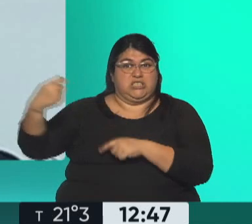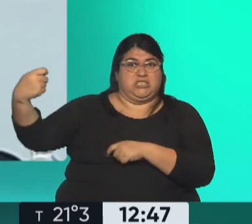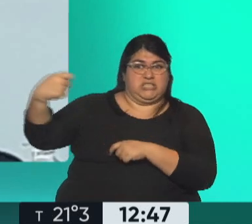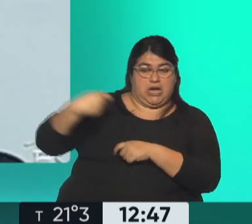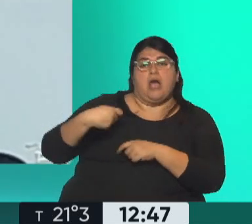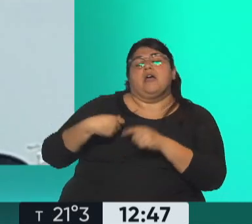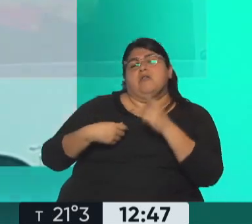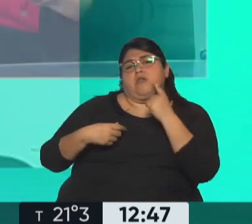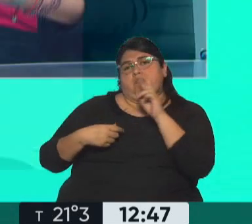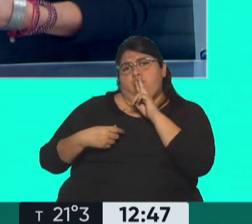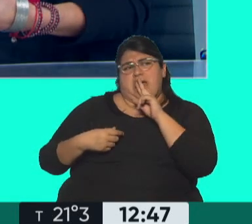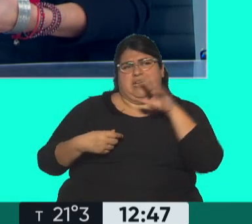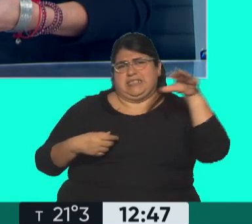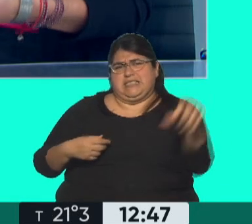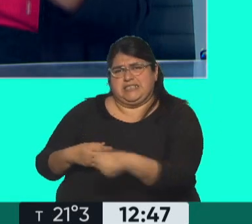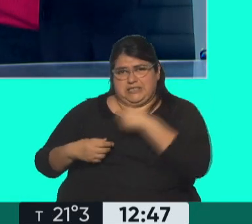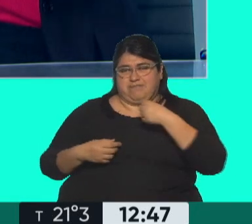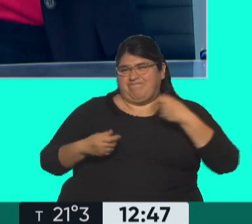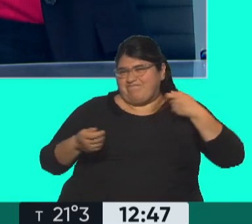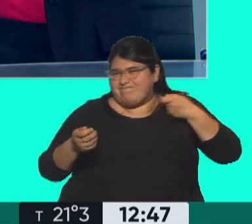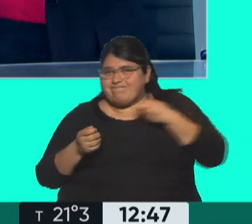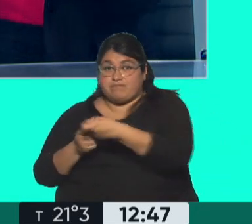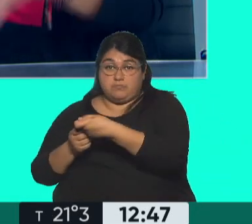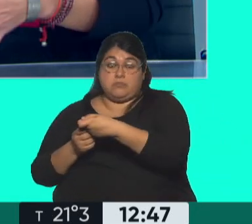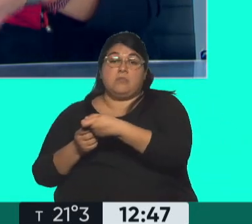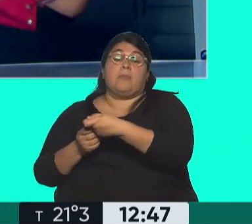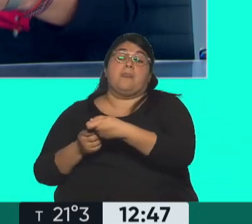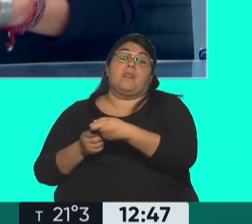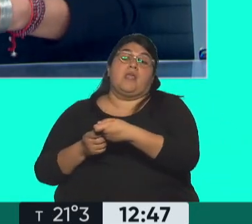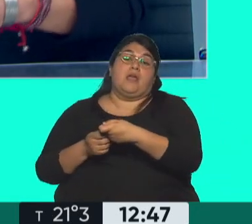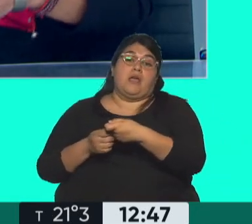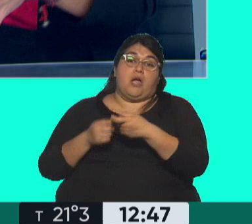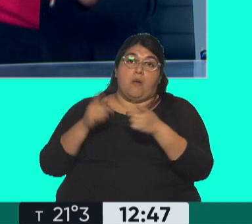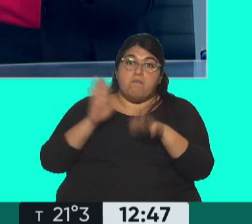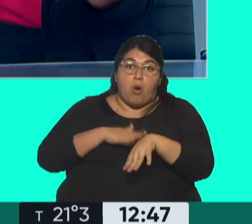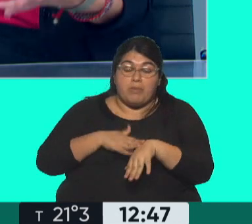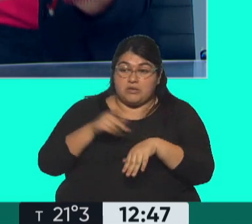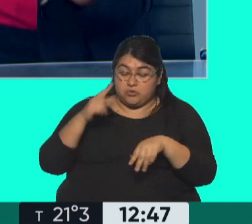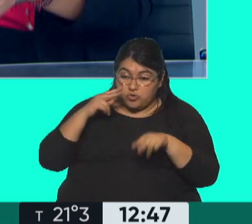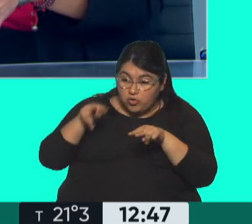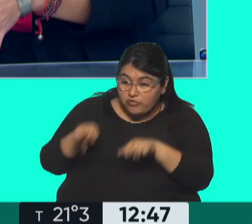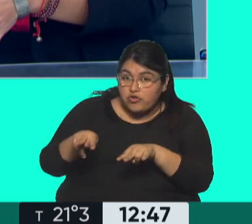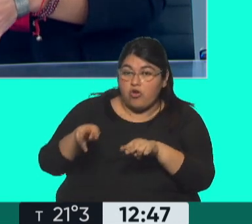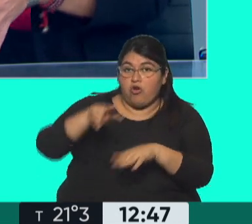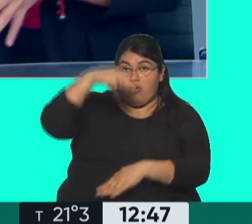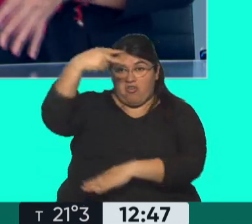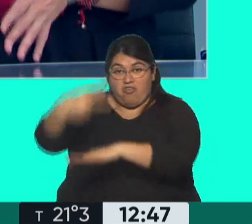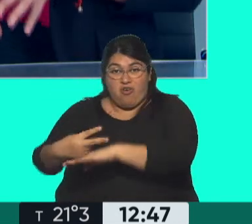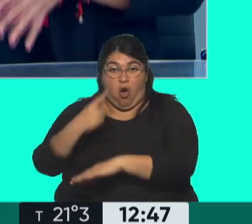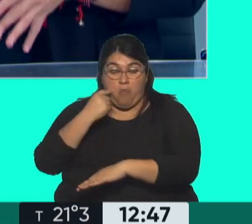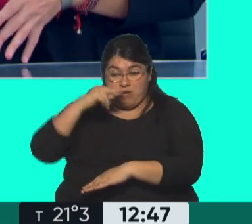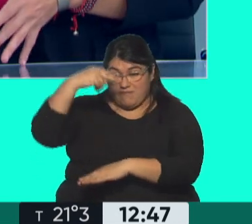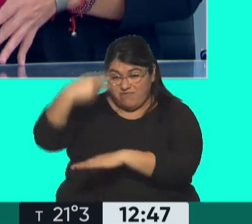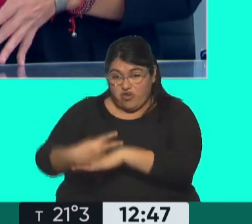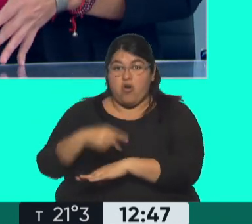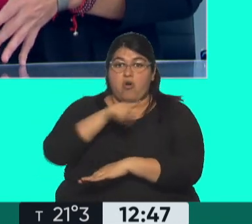ese cuchillo, y después, cuando se da cuenta de lo que había sucedido, empieza a tratar de reanimarlo, a gritar que llamen a la policía. Ahora, lo